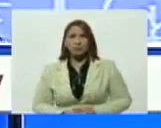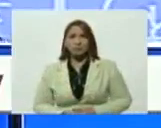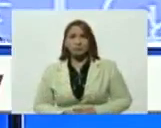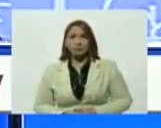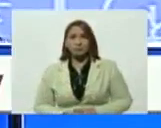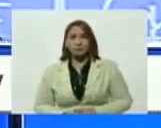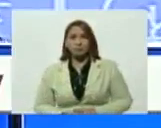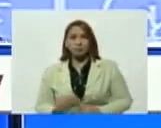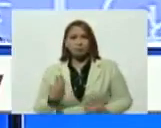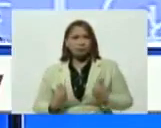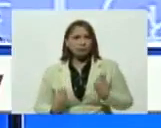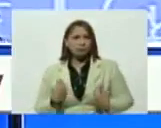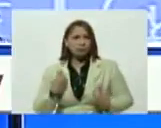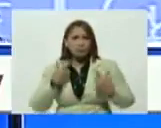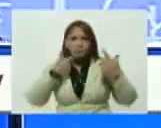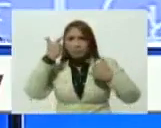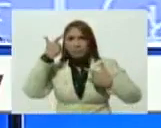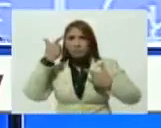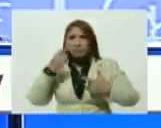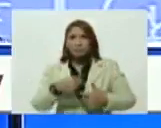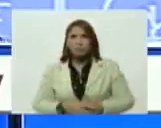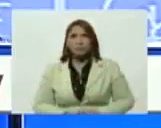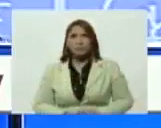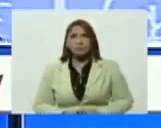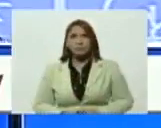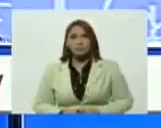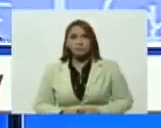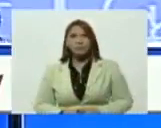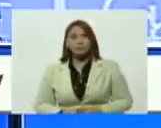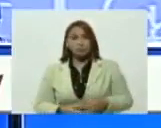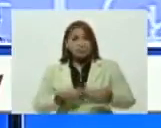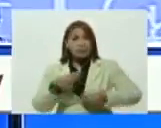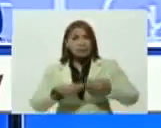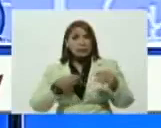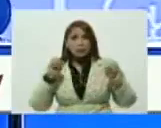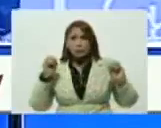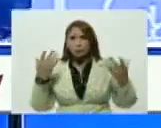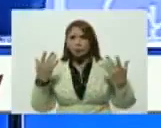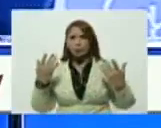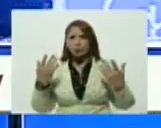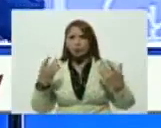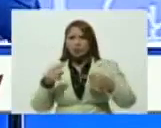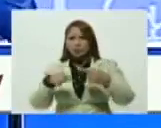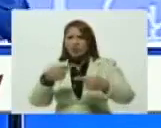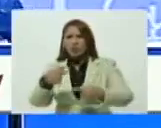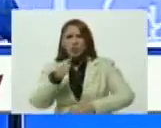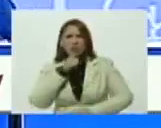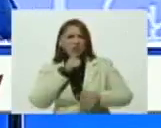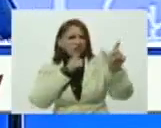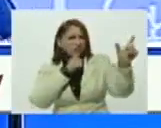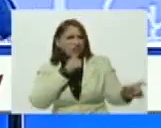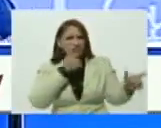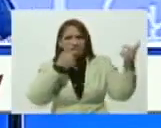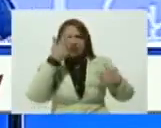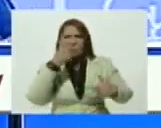Y la preocupación de Chávez se hizo realidad. Después de él, ¿quién es?